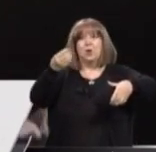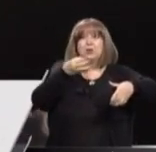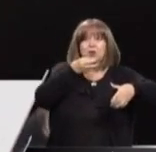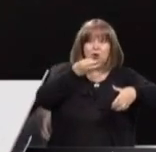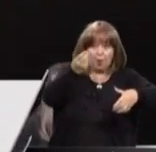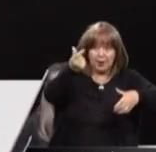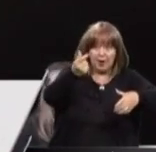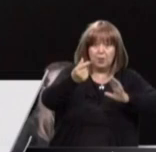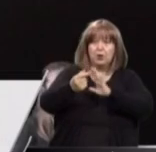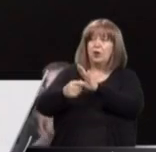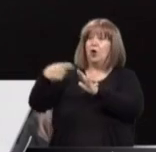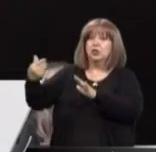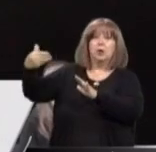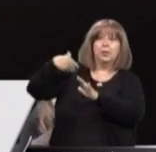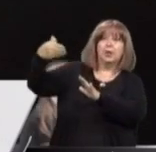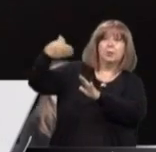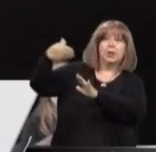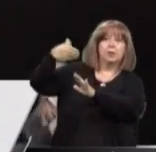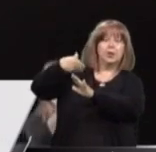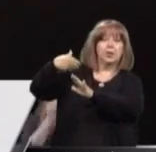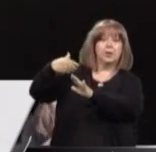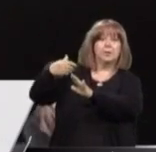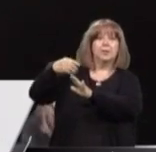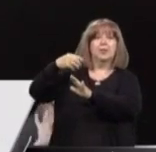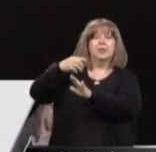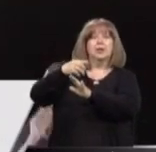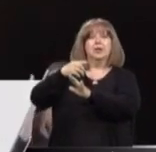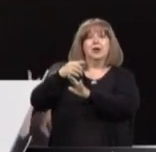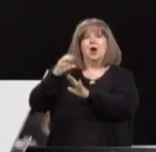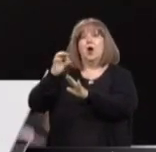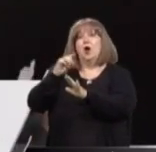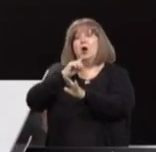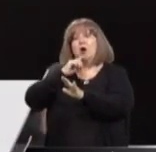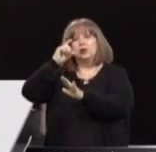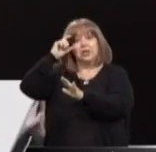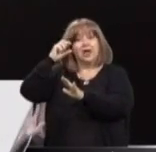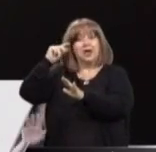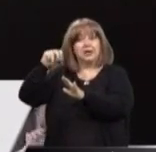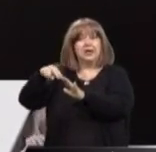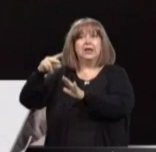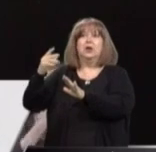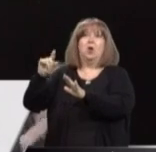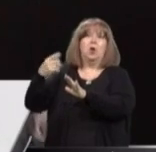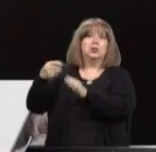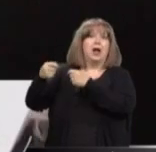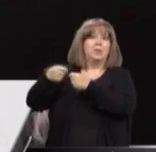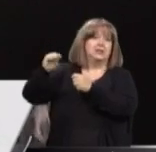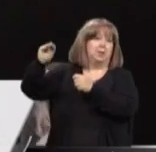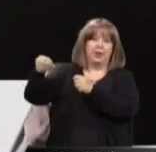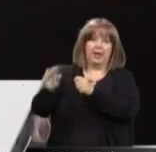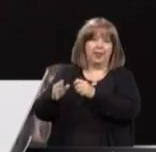lugares del mundo y Usiminas o Tequín pierden. Digo, para que lo entiendan a la hora de